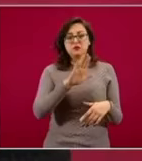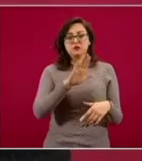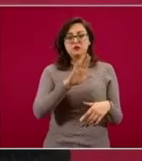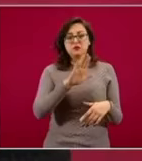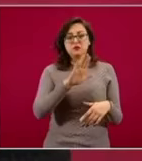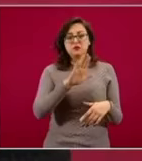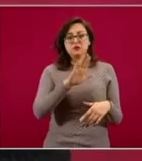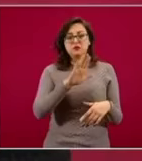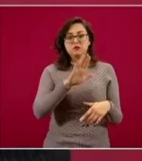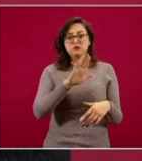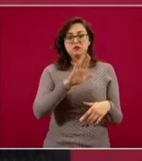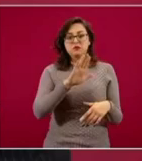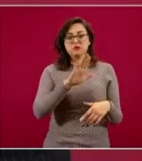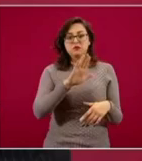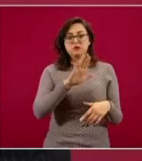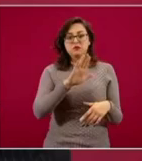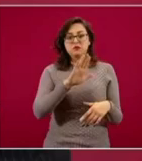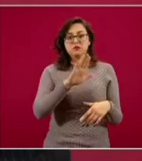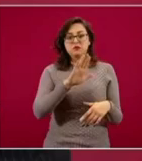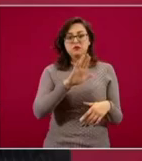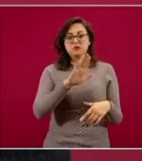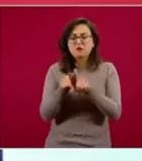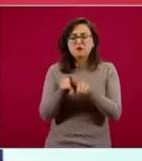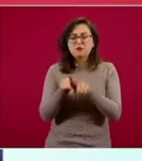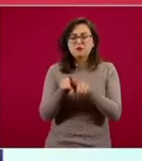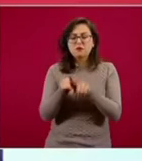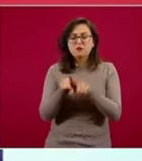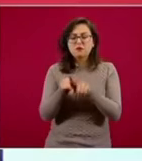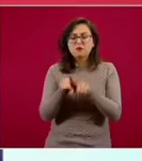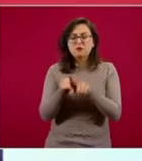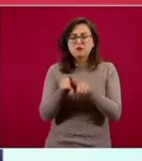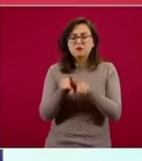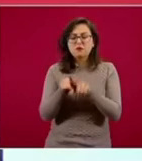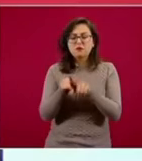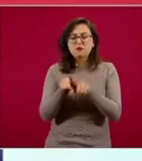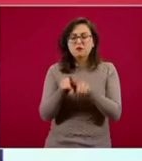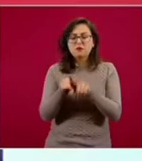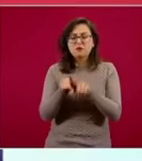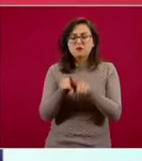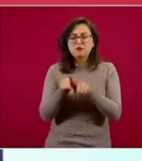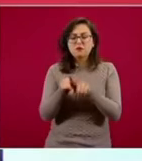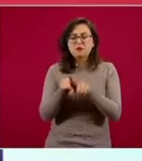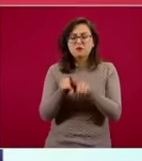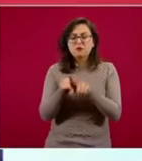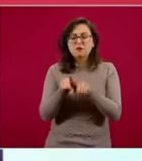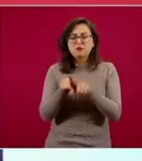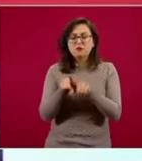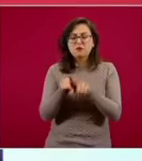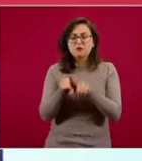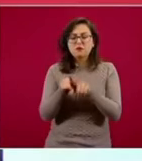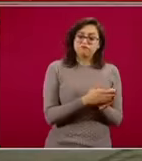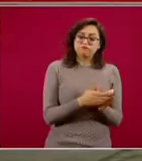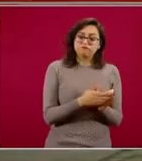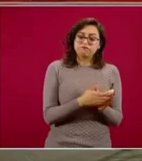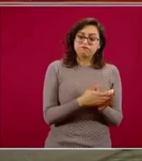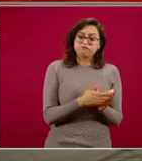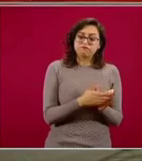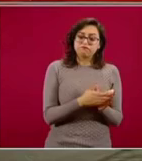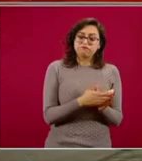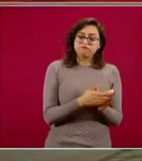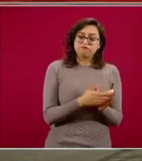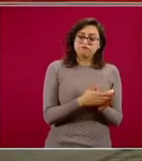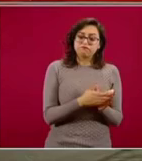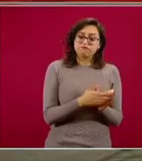ha incrementado sustancialmente. Por periodos relativamente cortos, y desafortunadamente siempre cuando aumenta,